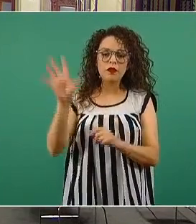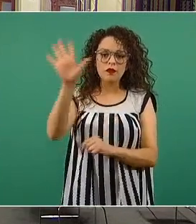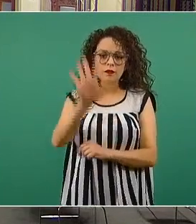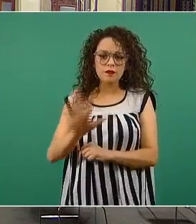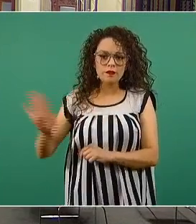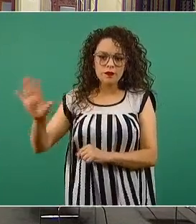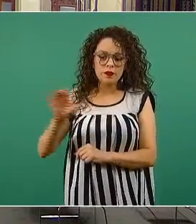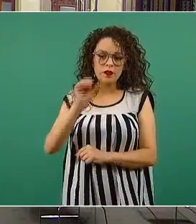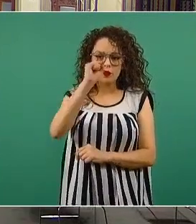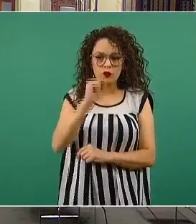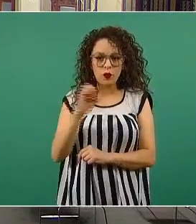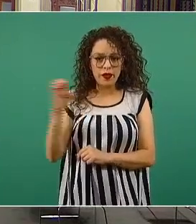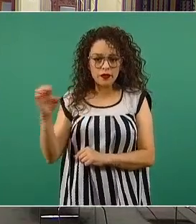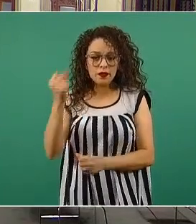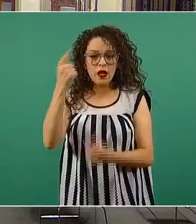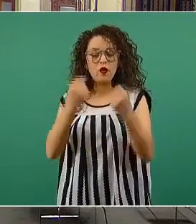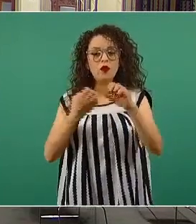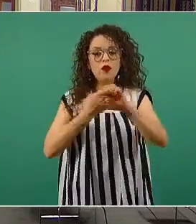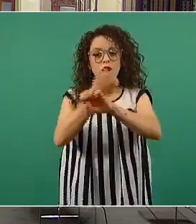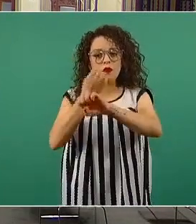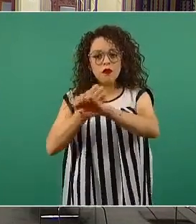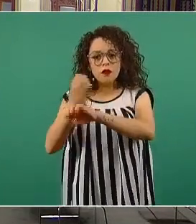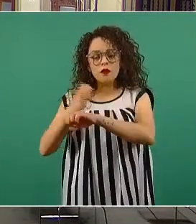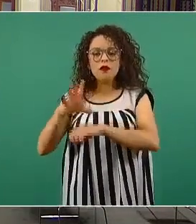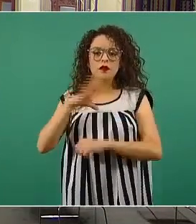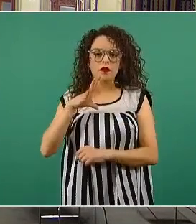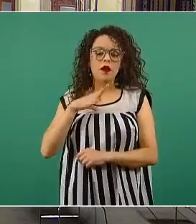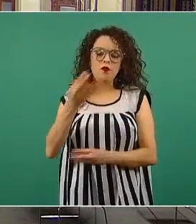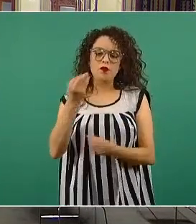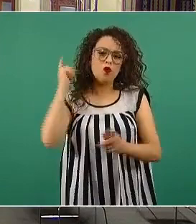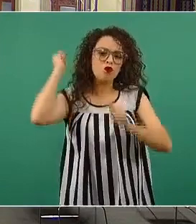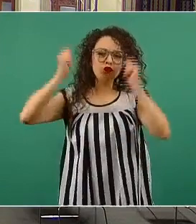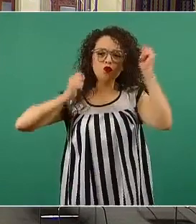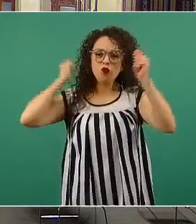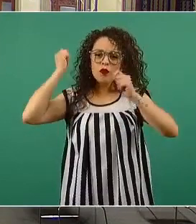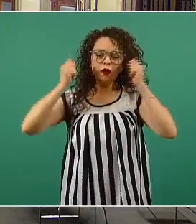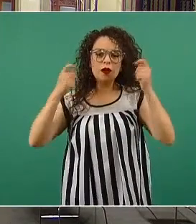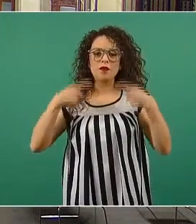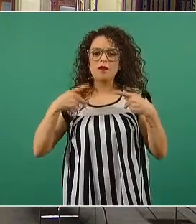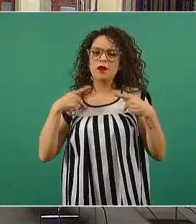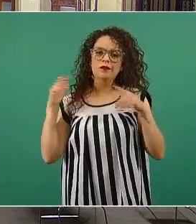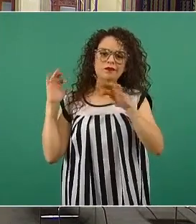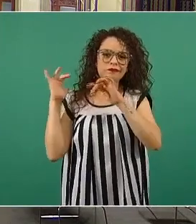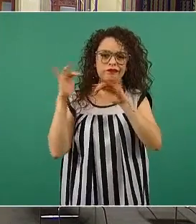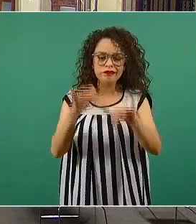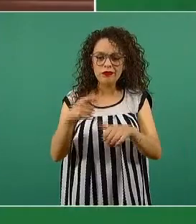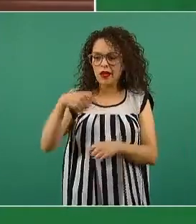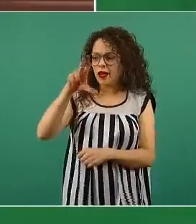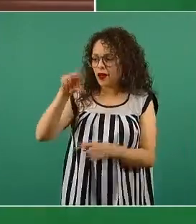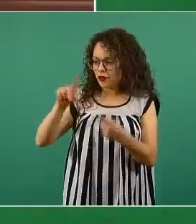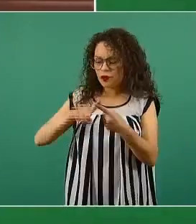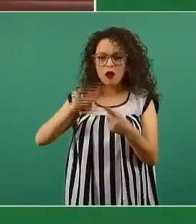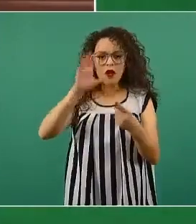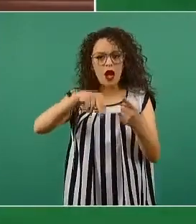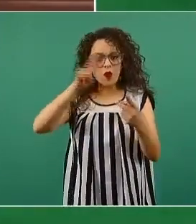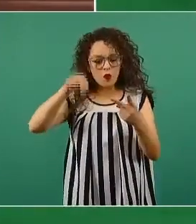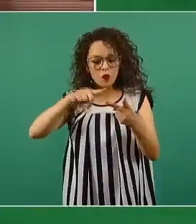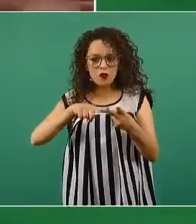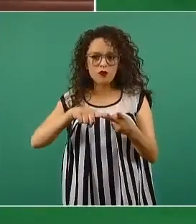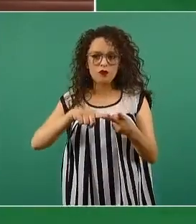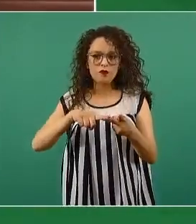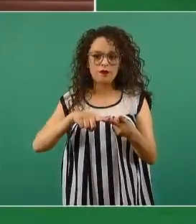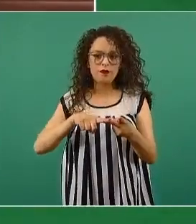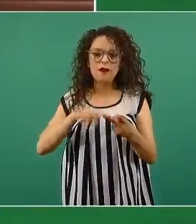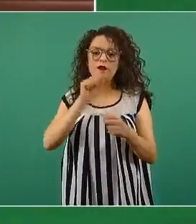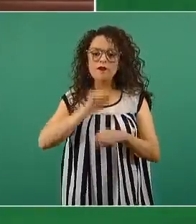del sureste, algunos estados que tienen una gran actividad turística, especialmente Quintana Roo con Cancún, que ya lo hemos hablado, pero también